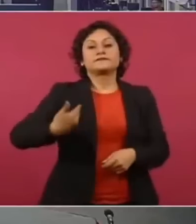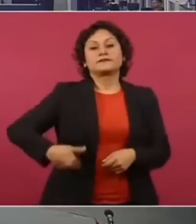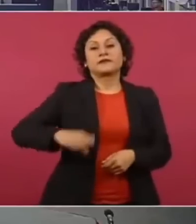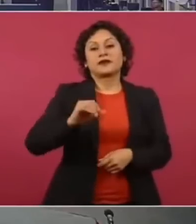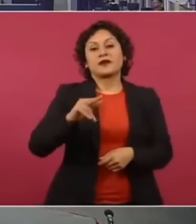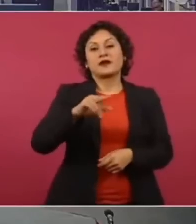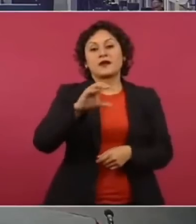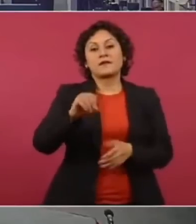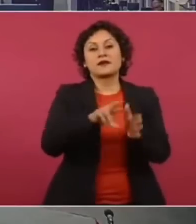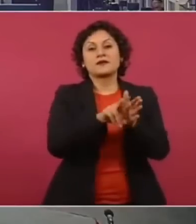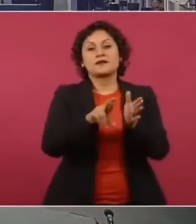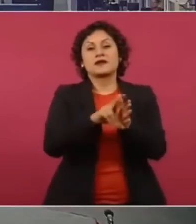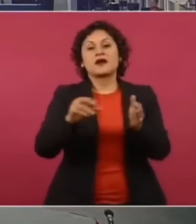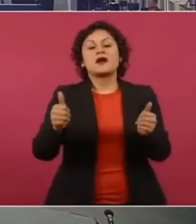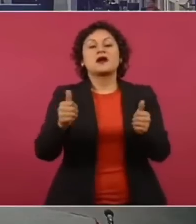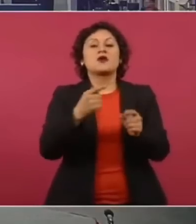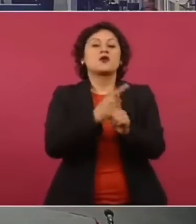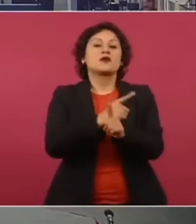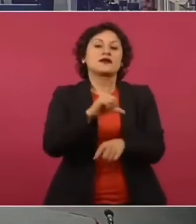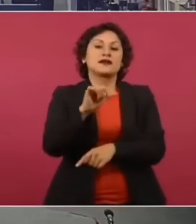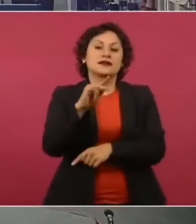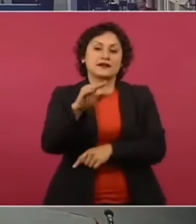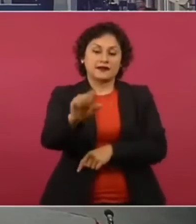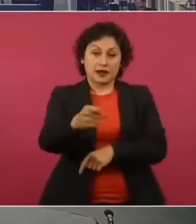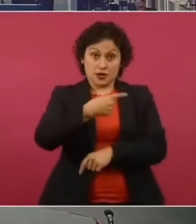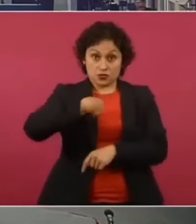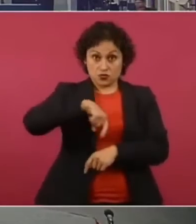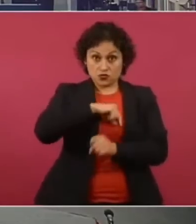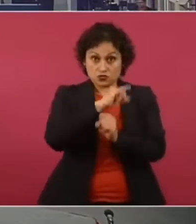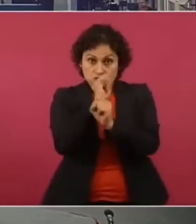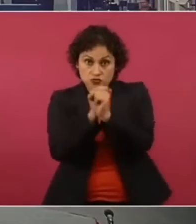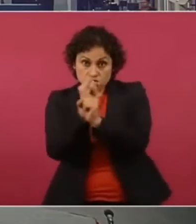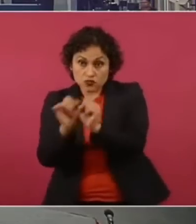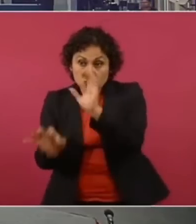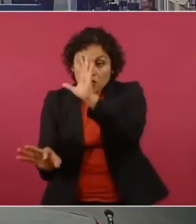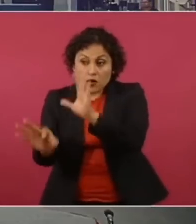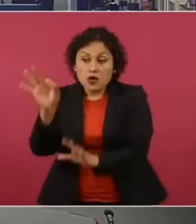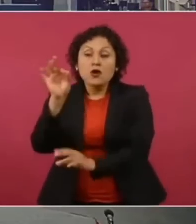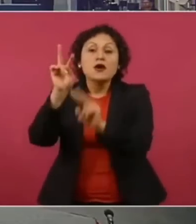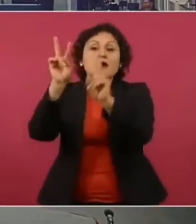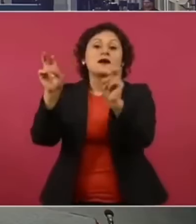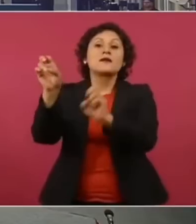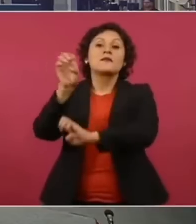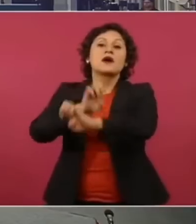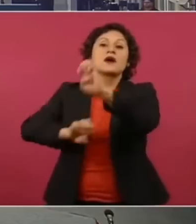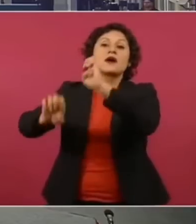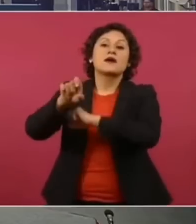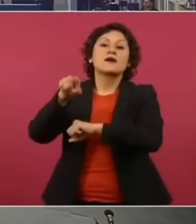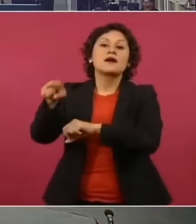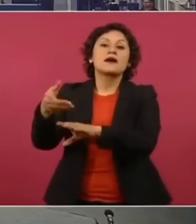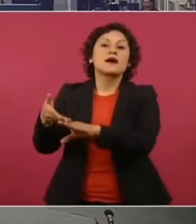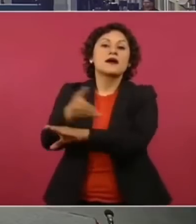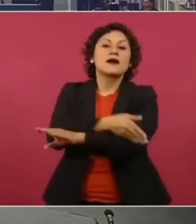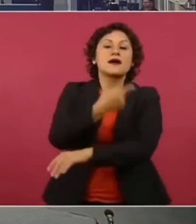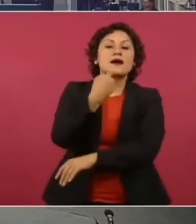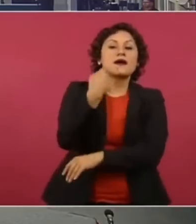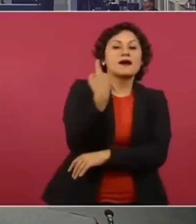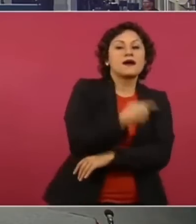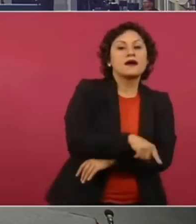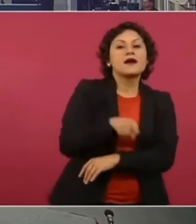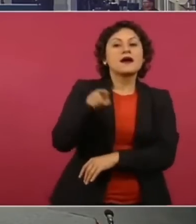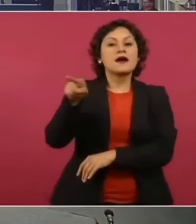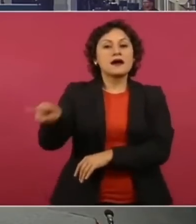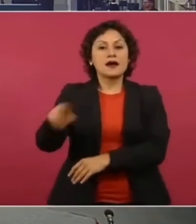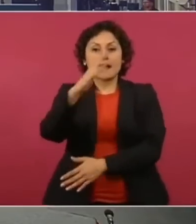Buenos días a todos. En Contralínea documentamos el caso de una empresa acusada de defraudar de manera